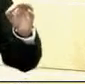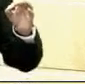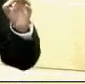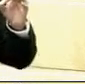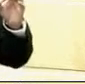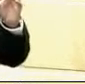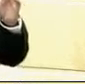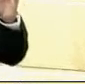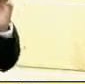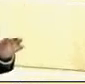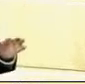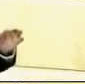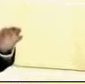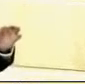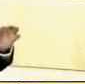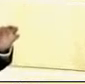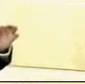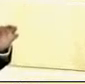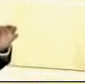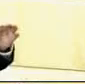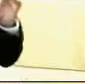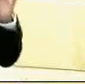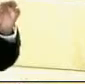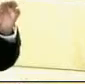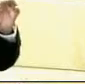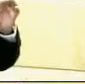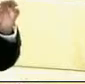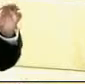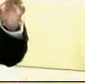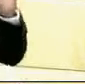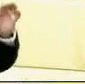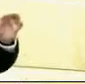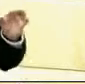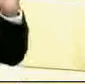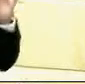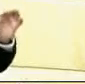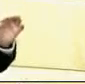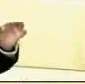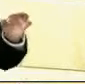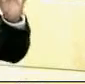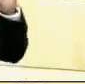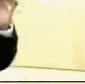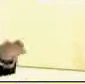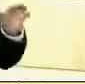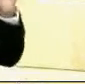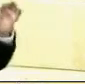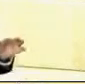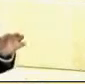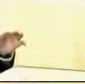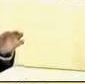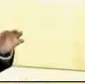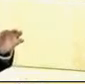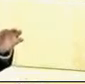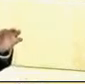construir la institucionalidad, construir las herramientas que nos permitan manejar la